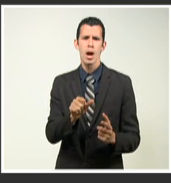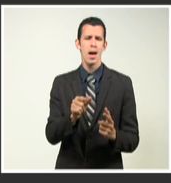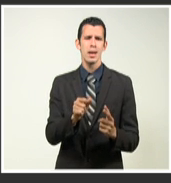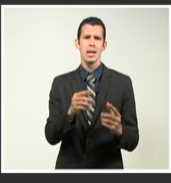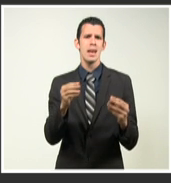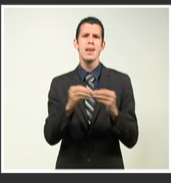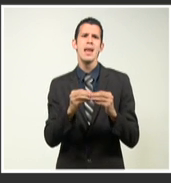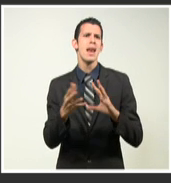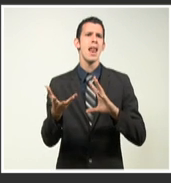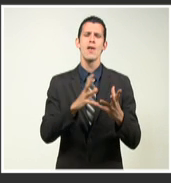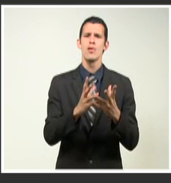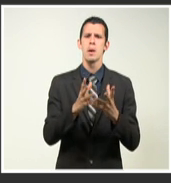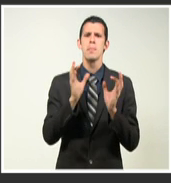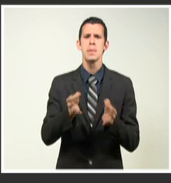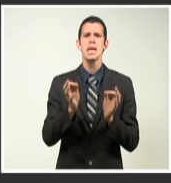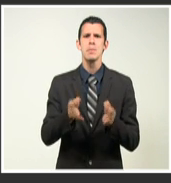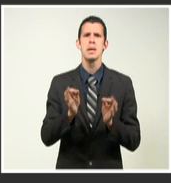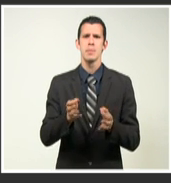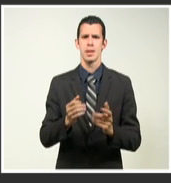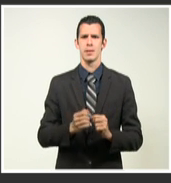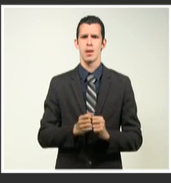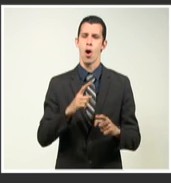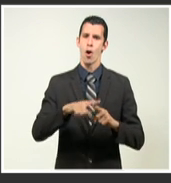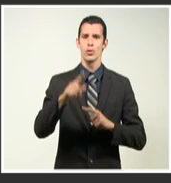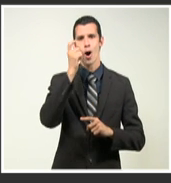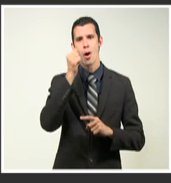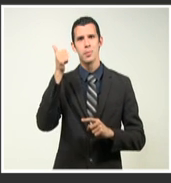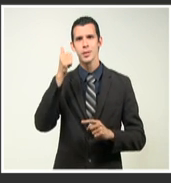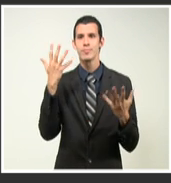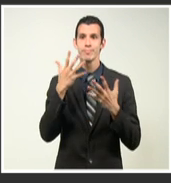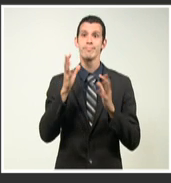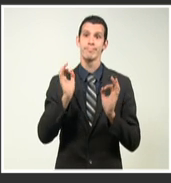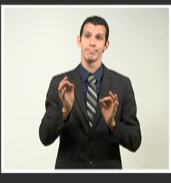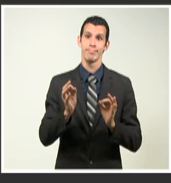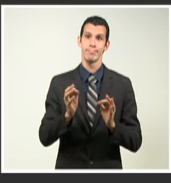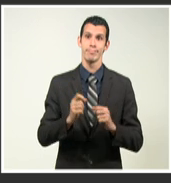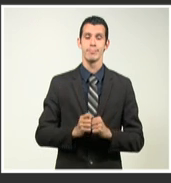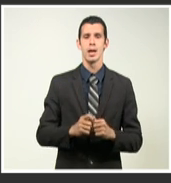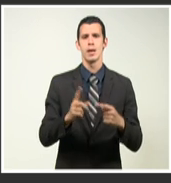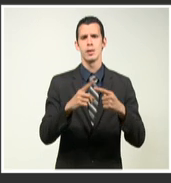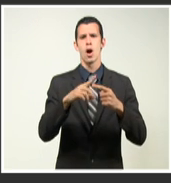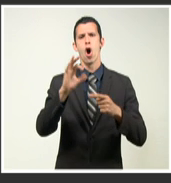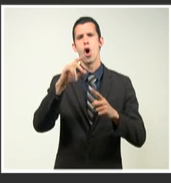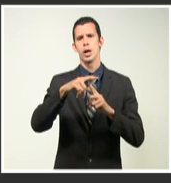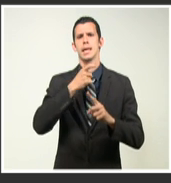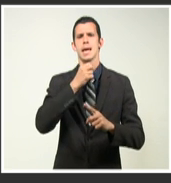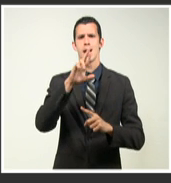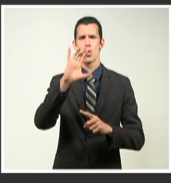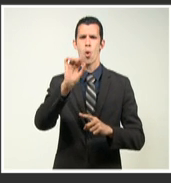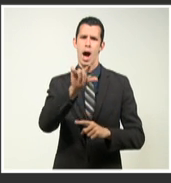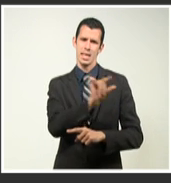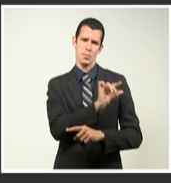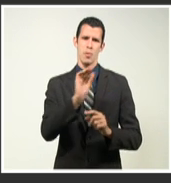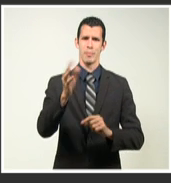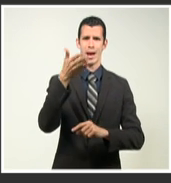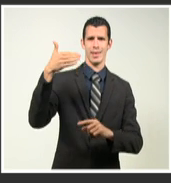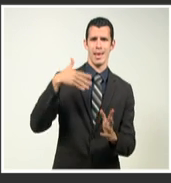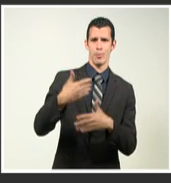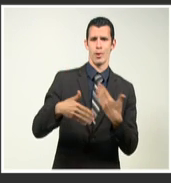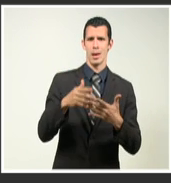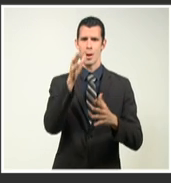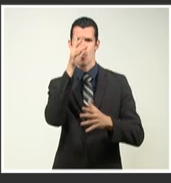mismas esencias. Aquí está Luis Manuel Otero, desde el pseudoarte, intentando promover valores, expresiones contrarias a